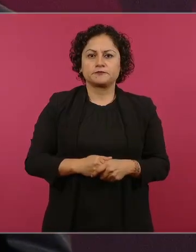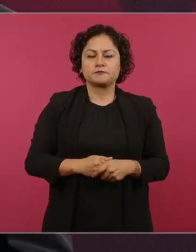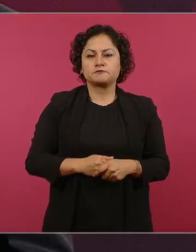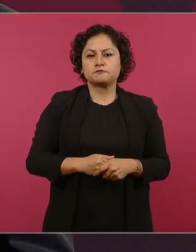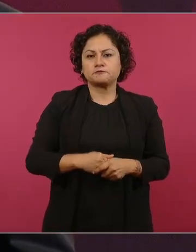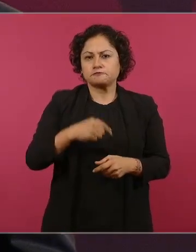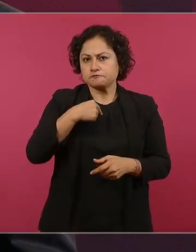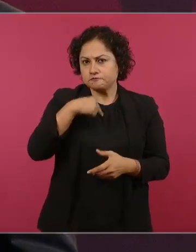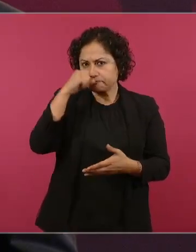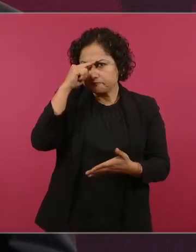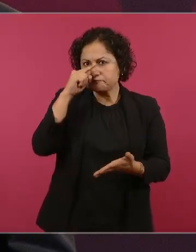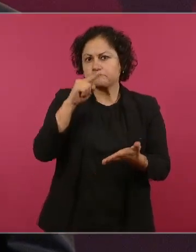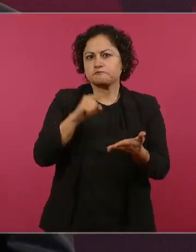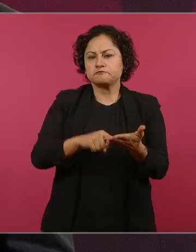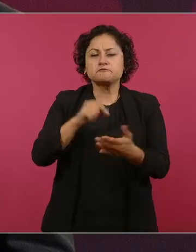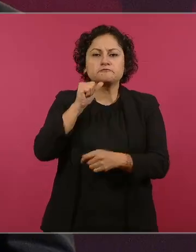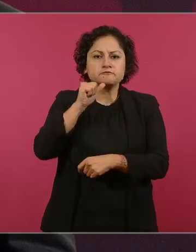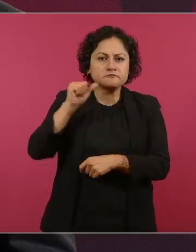es suficiente.